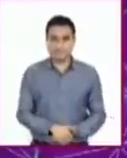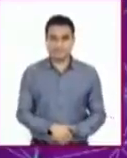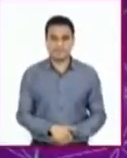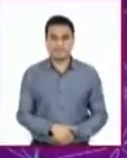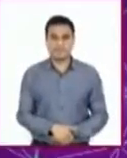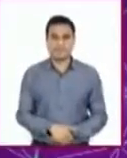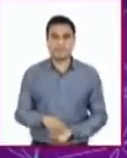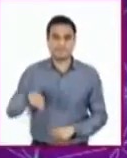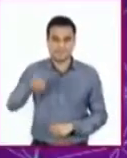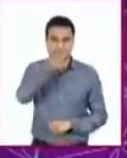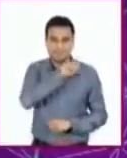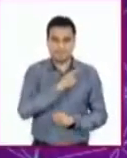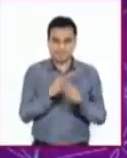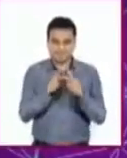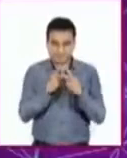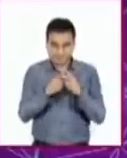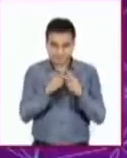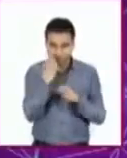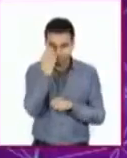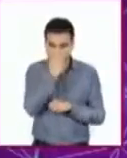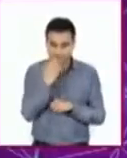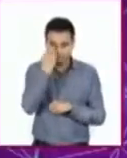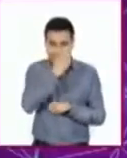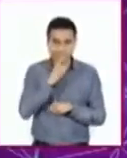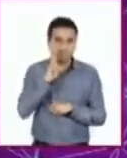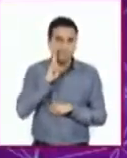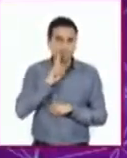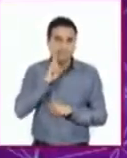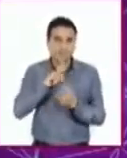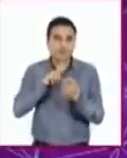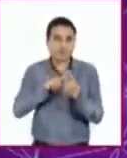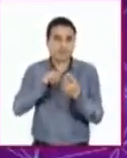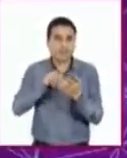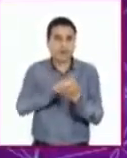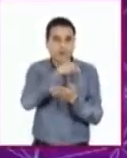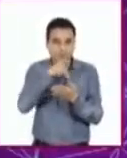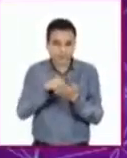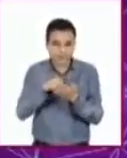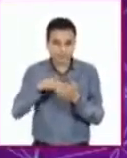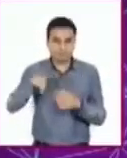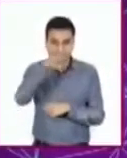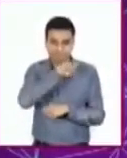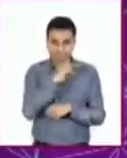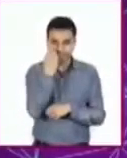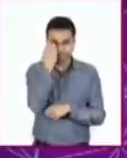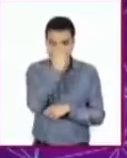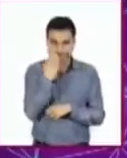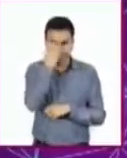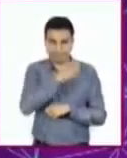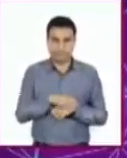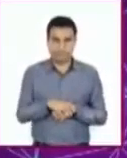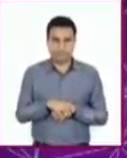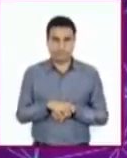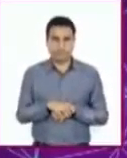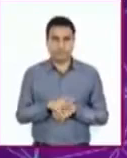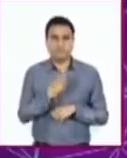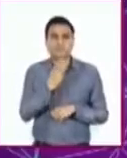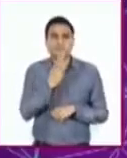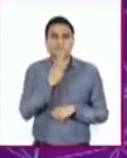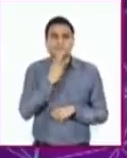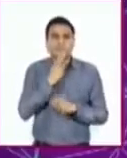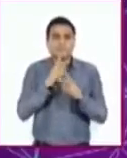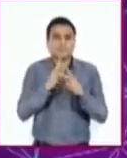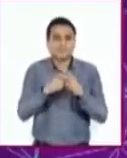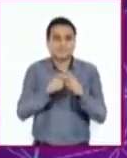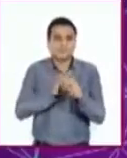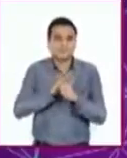casa calculen la distancia a la que quedó cada equipo de la zona más cercana. ¿Qué operación permite obtener dicha